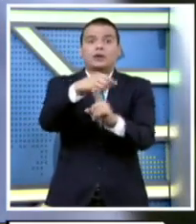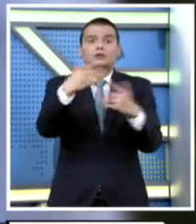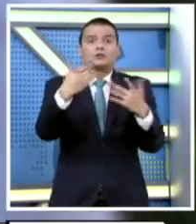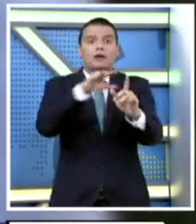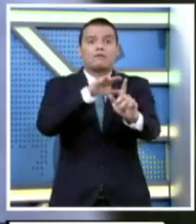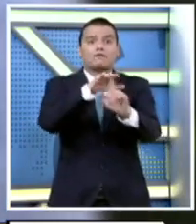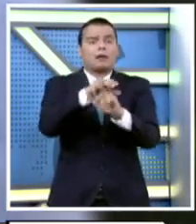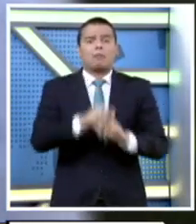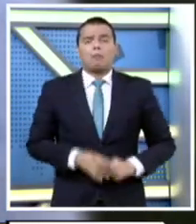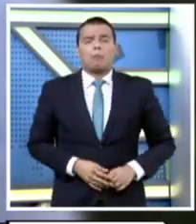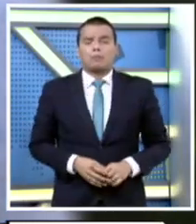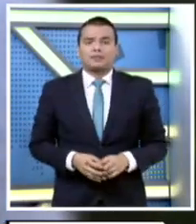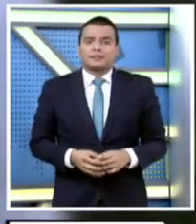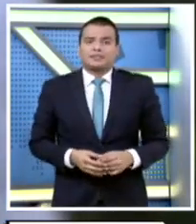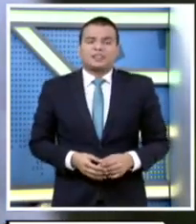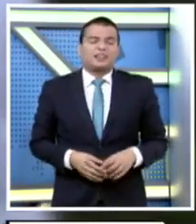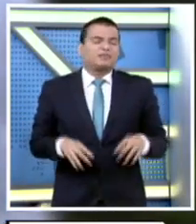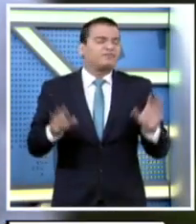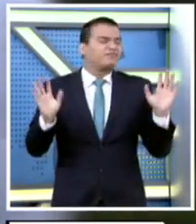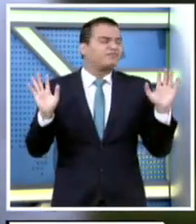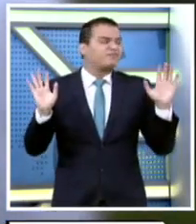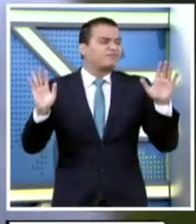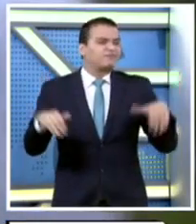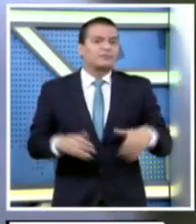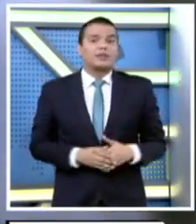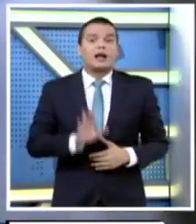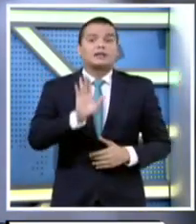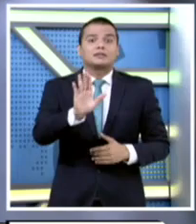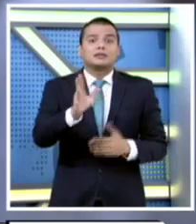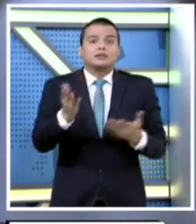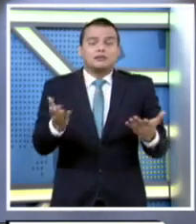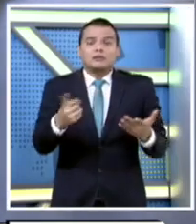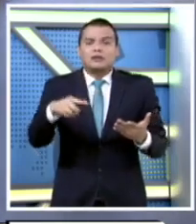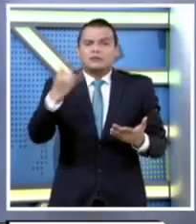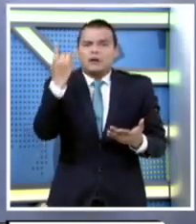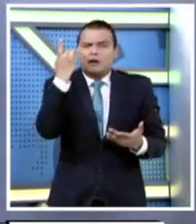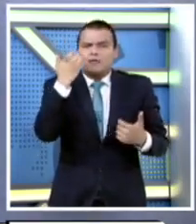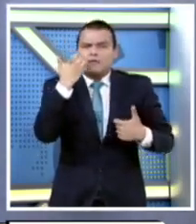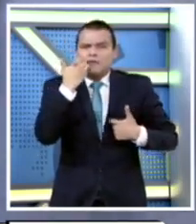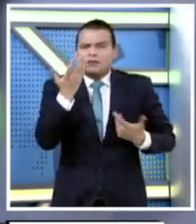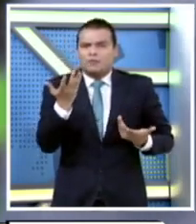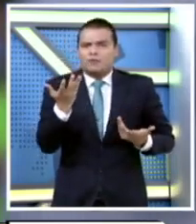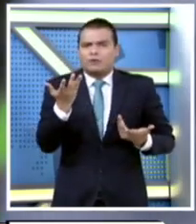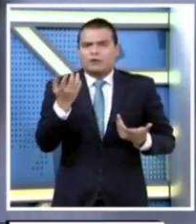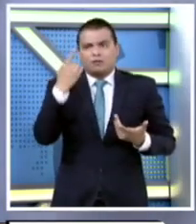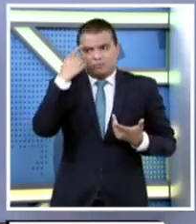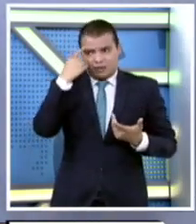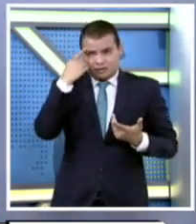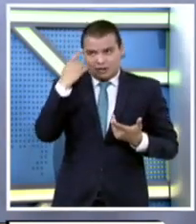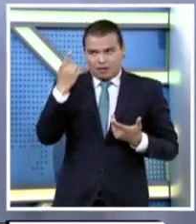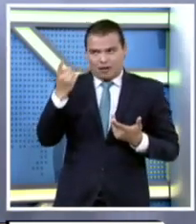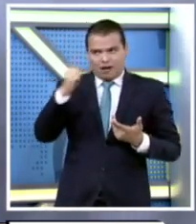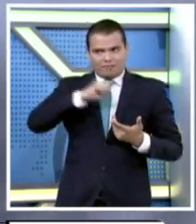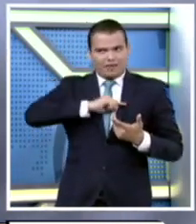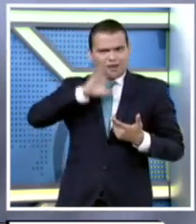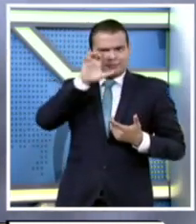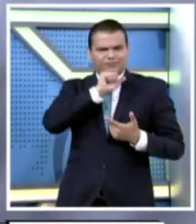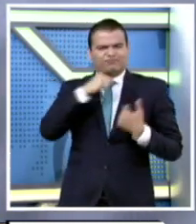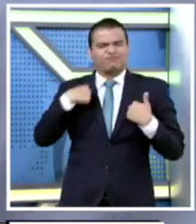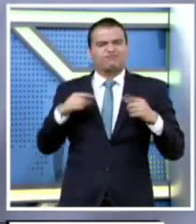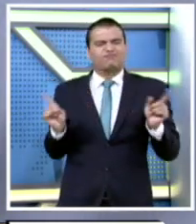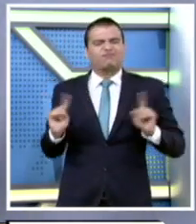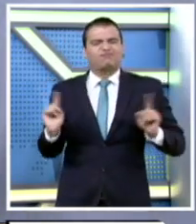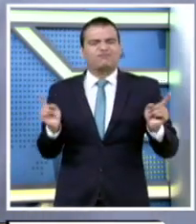Entonces tienen un escepticismo sobre la información. Además, si tienen la enfermedad, no creen que los vayan a atrapar, no creen que